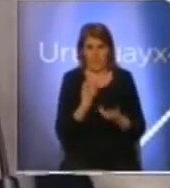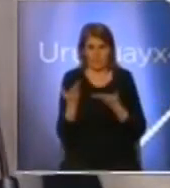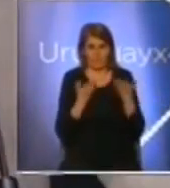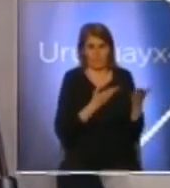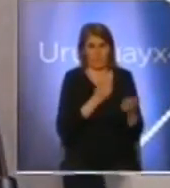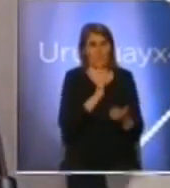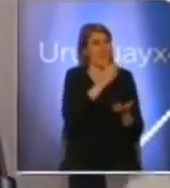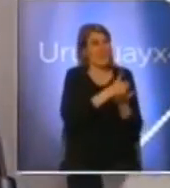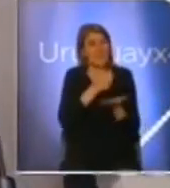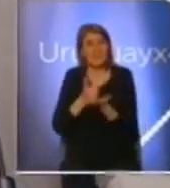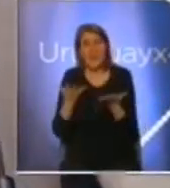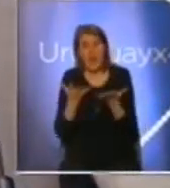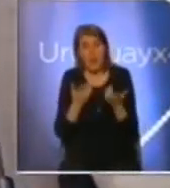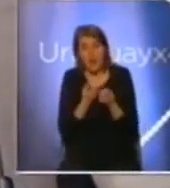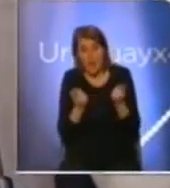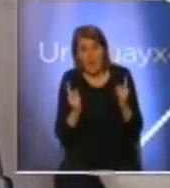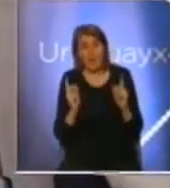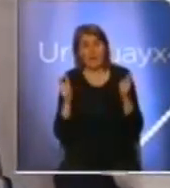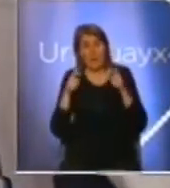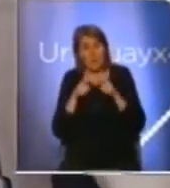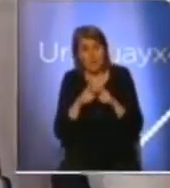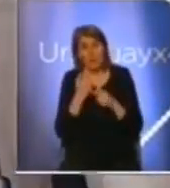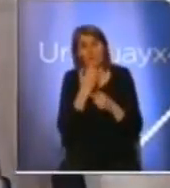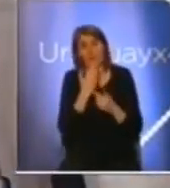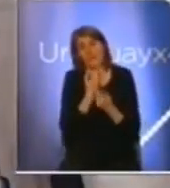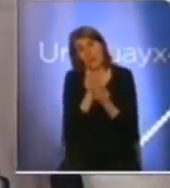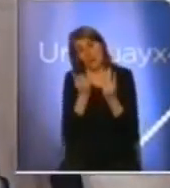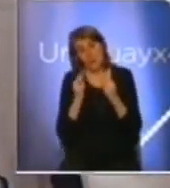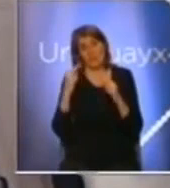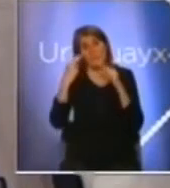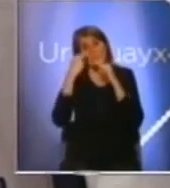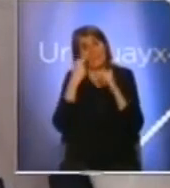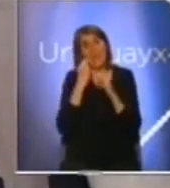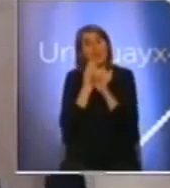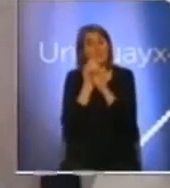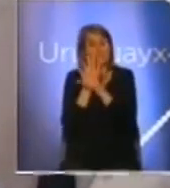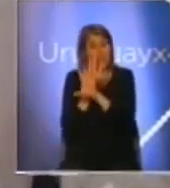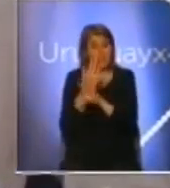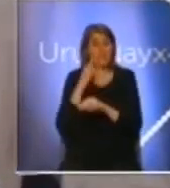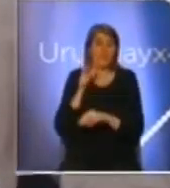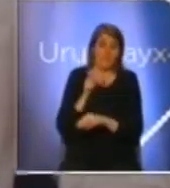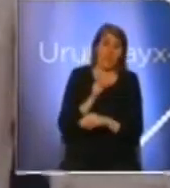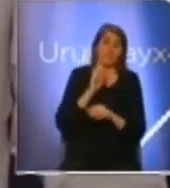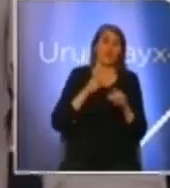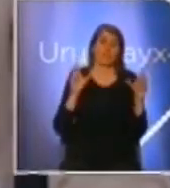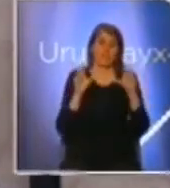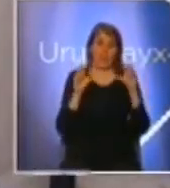están aquí y quienes siguen esta reunión a través de videoconferencia y transmisión